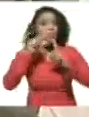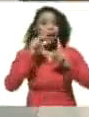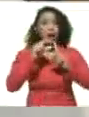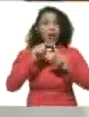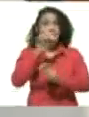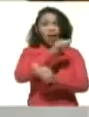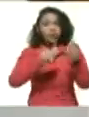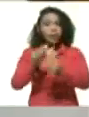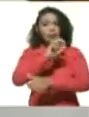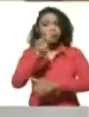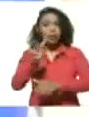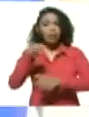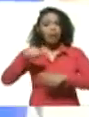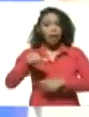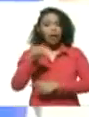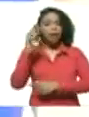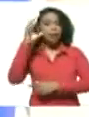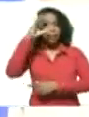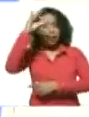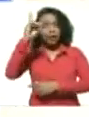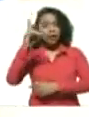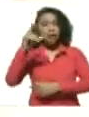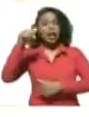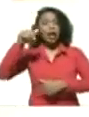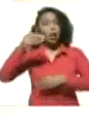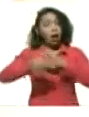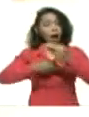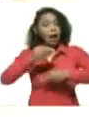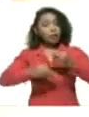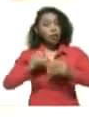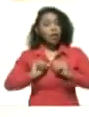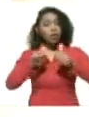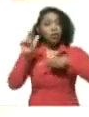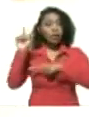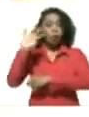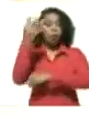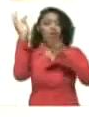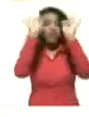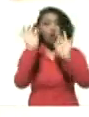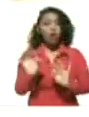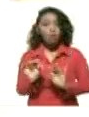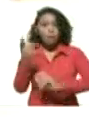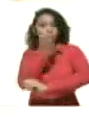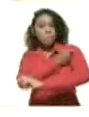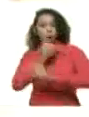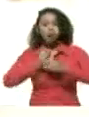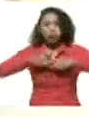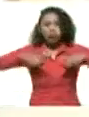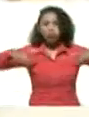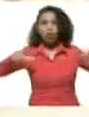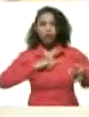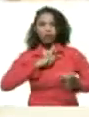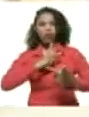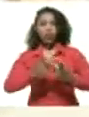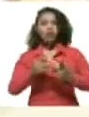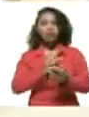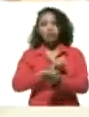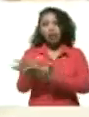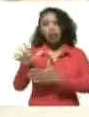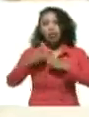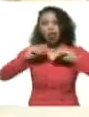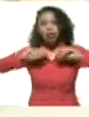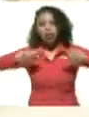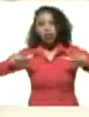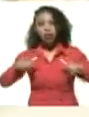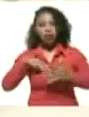vicepresidenta ejecutiva de la república del xii rodríguez en lo que ha sido el inicio de esta cuarta fase de vacunación masiva voluntaria y gratuita en todo el territorio